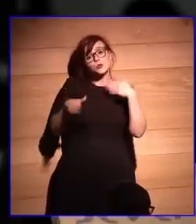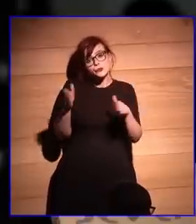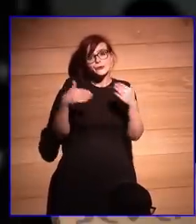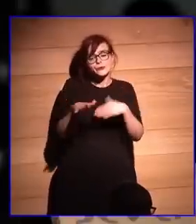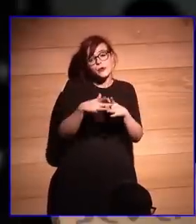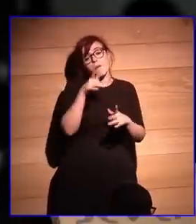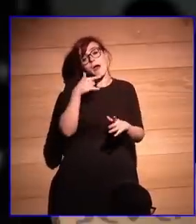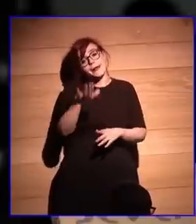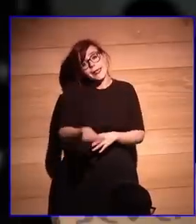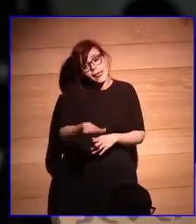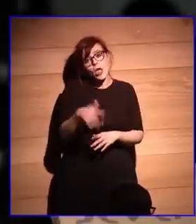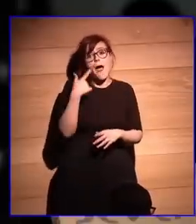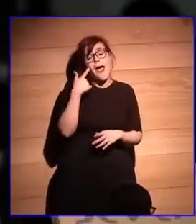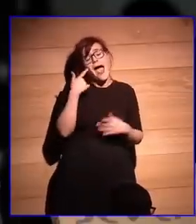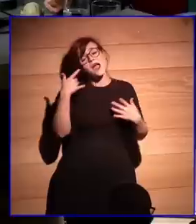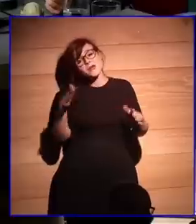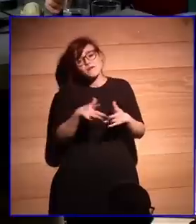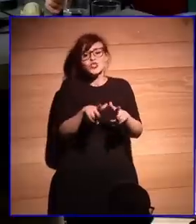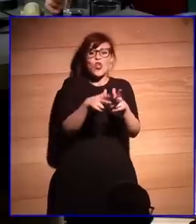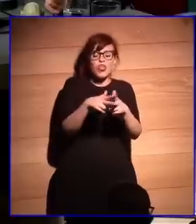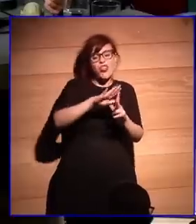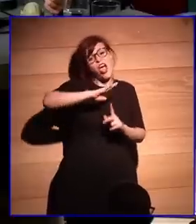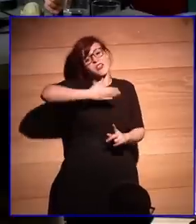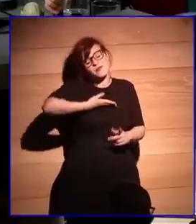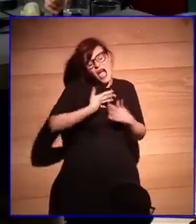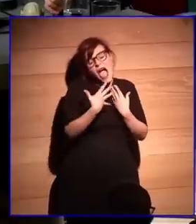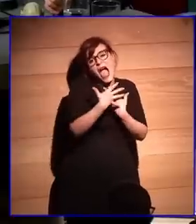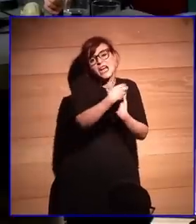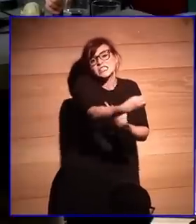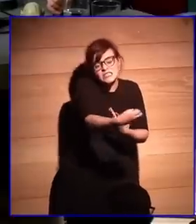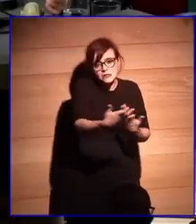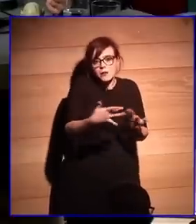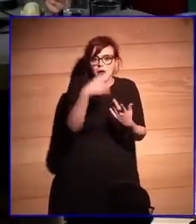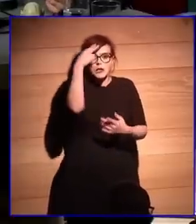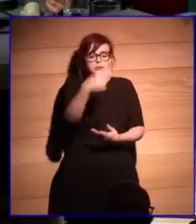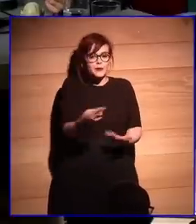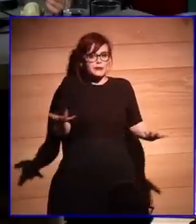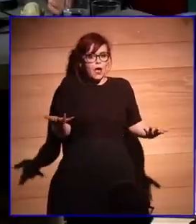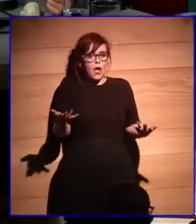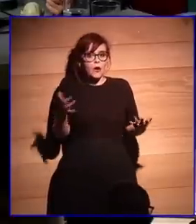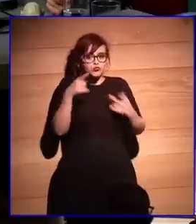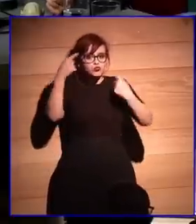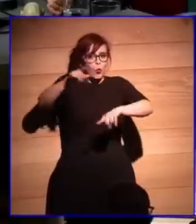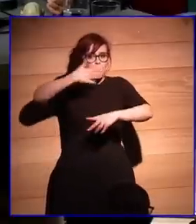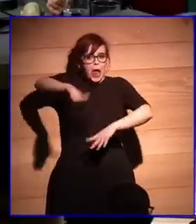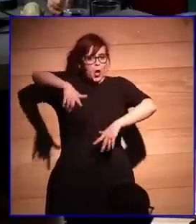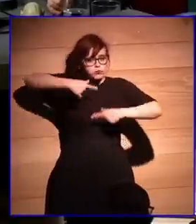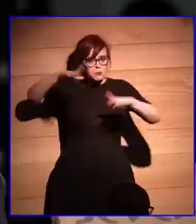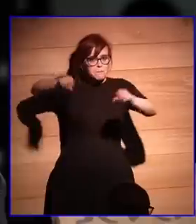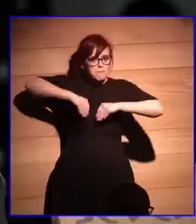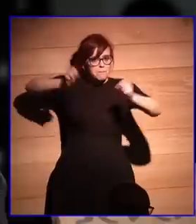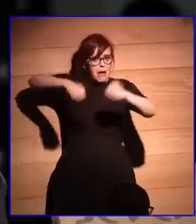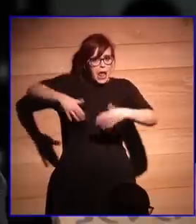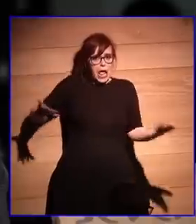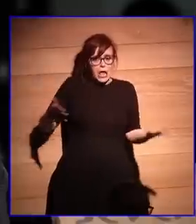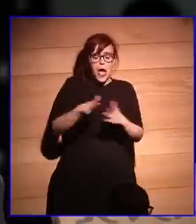niños te perseguían, o que tenías un... La sociedad me ha arrastrado. Claro, en ese sentido respetas mucho más al malvado que asume que lo es